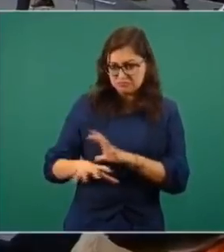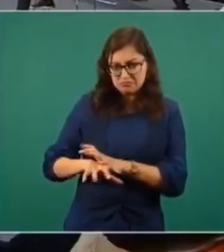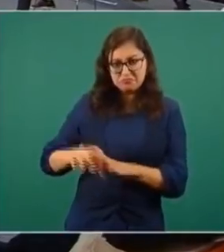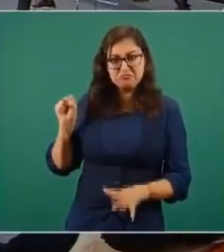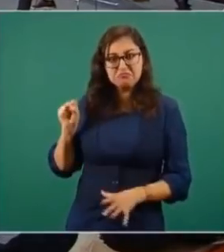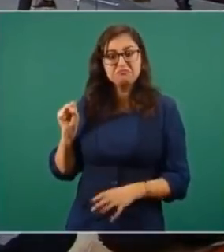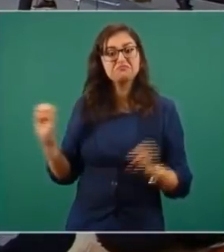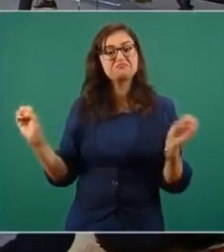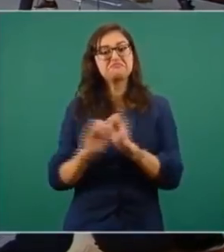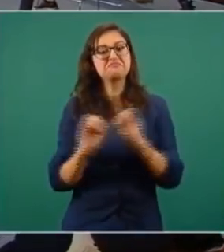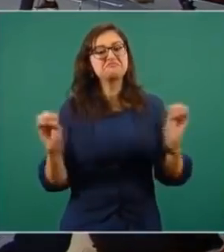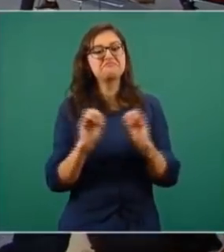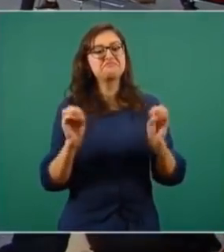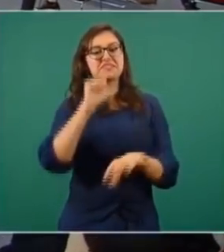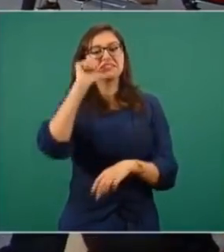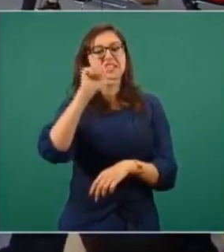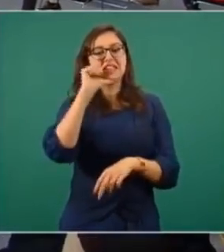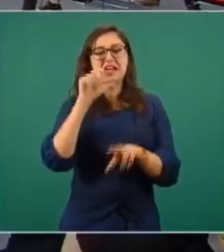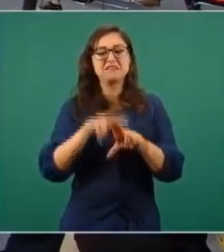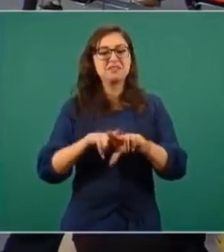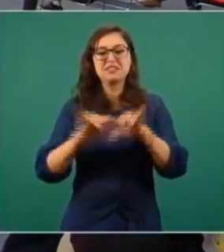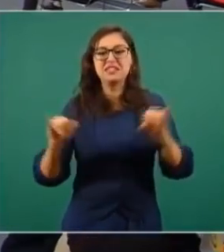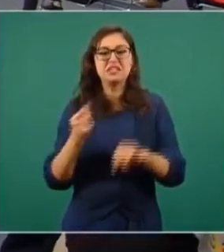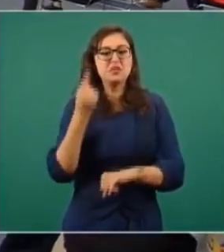No van a encontrar nada.